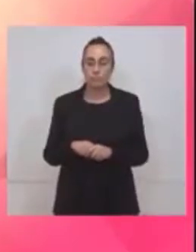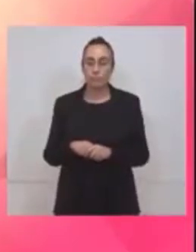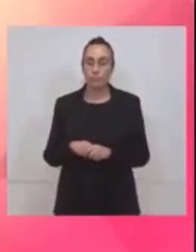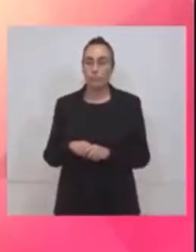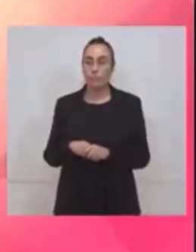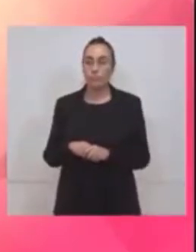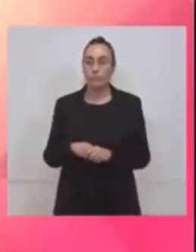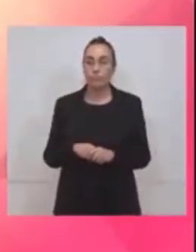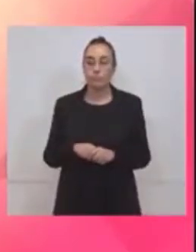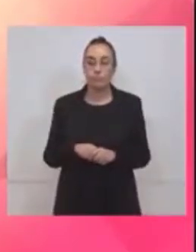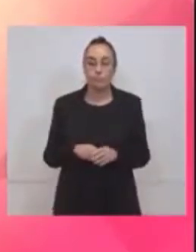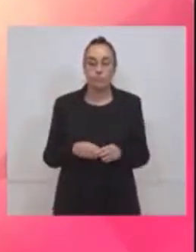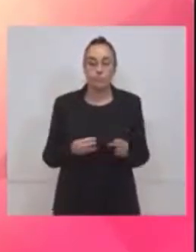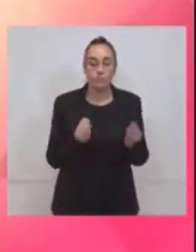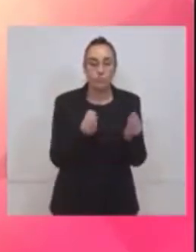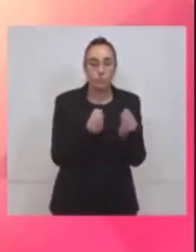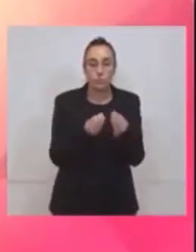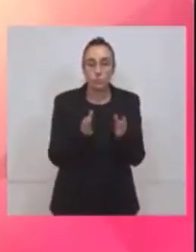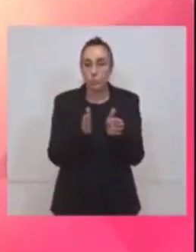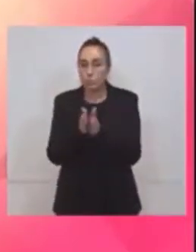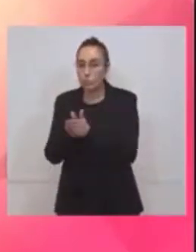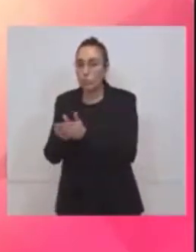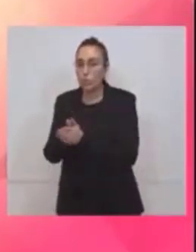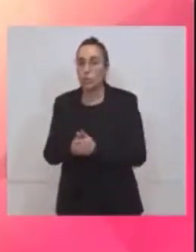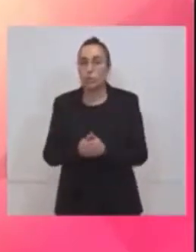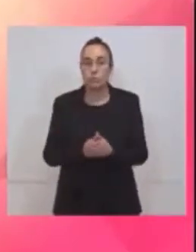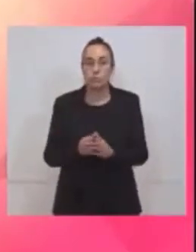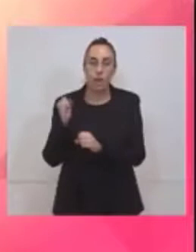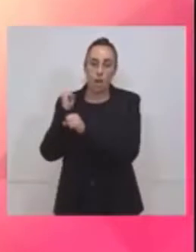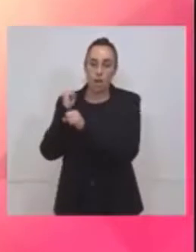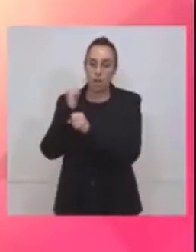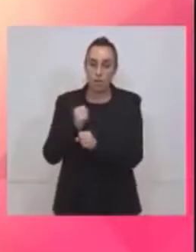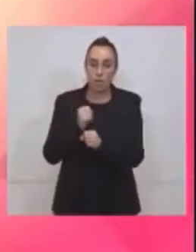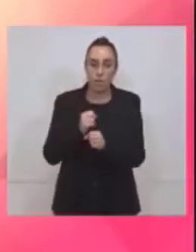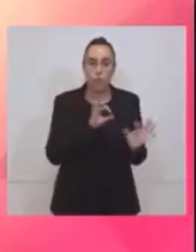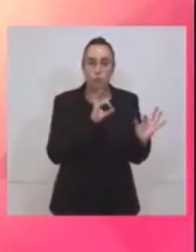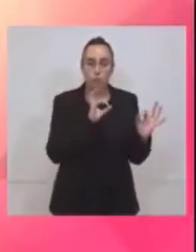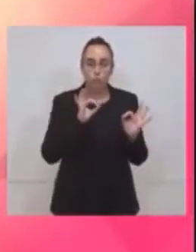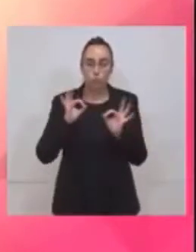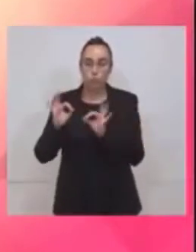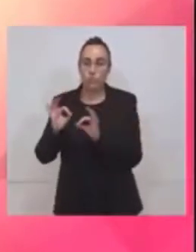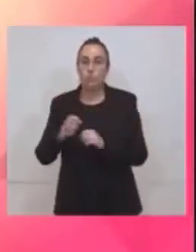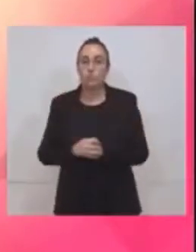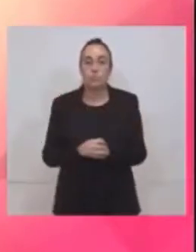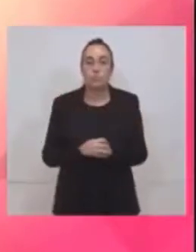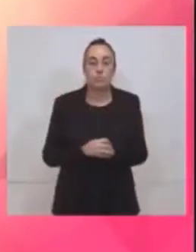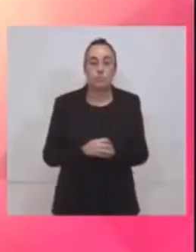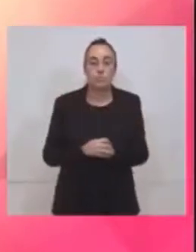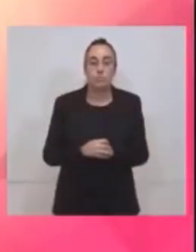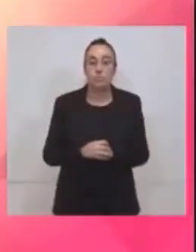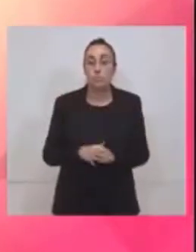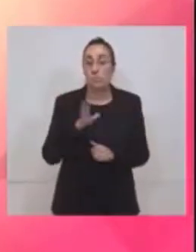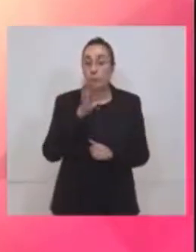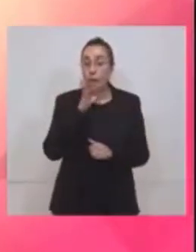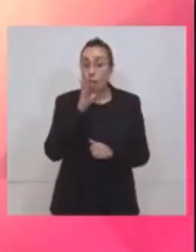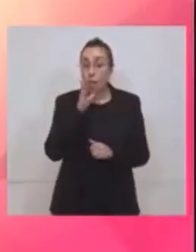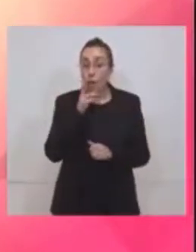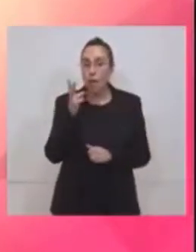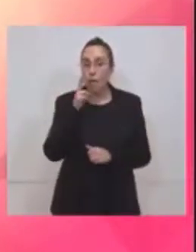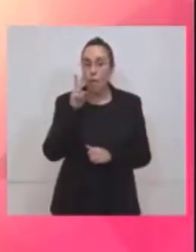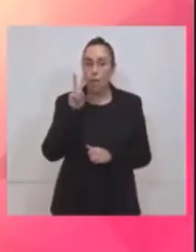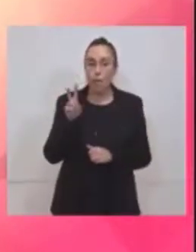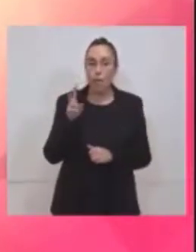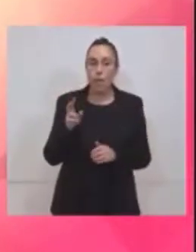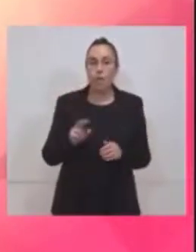hemos organizado este aniversario. Empezamos dando paso a una recopilación de vídeos que nos han mandado algunas de las presidentas de estos 10